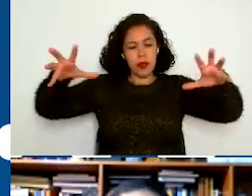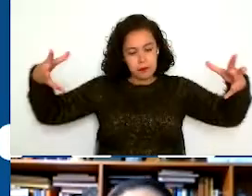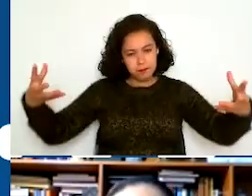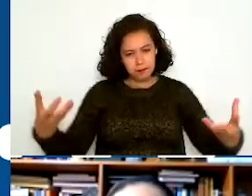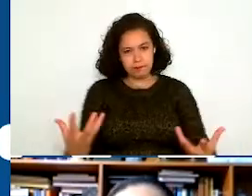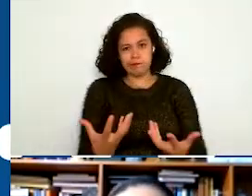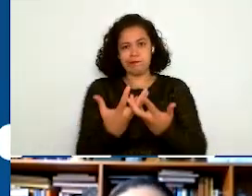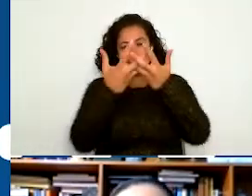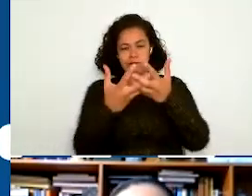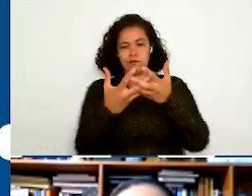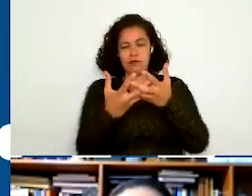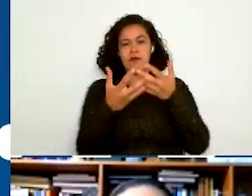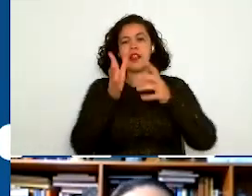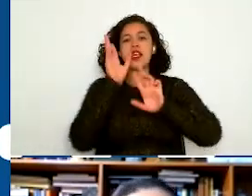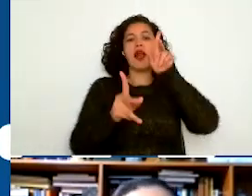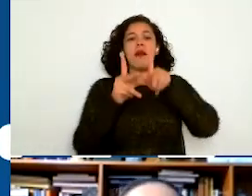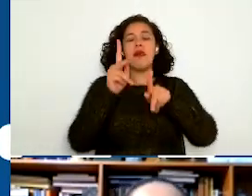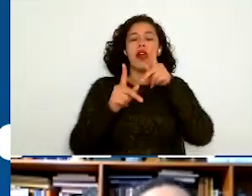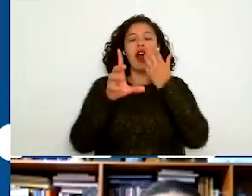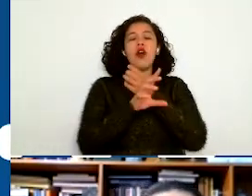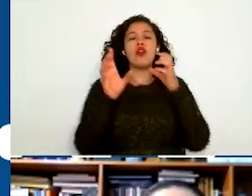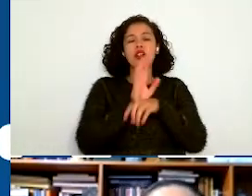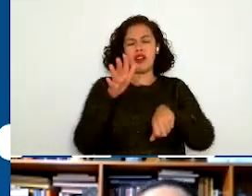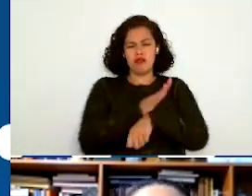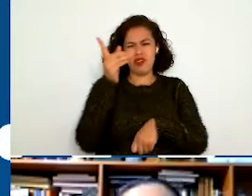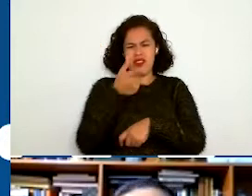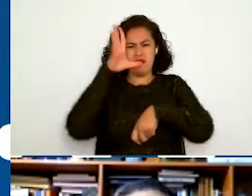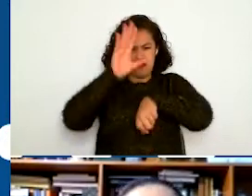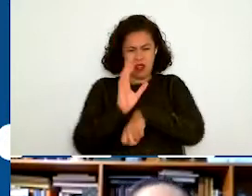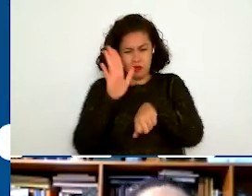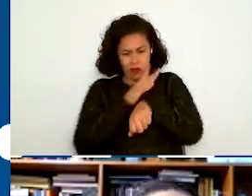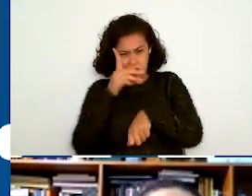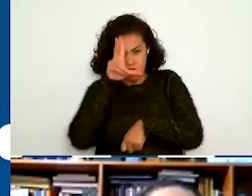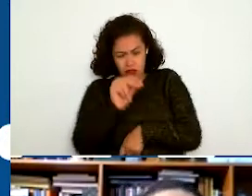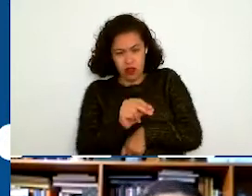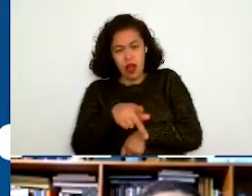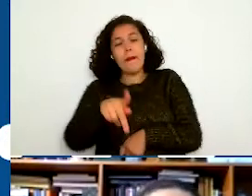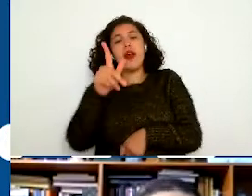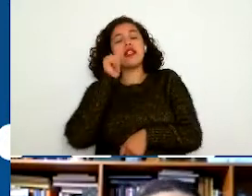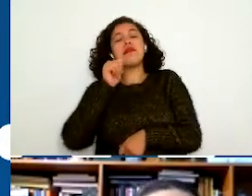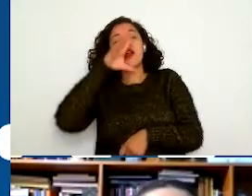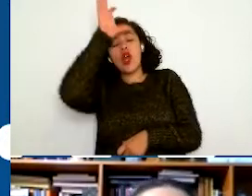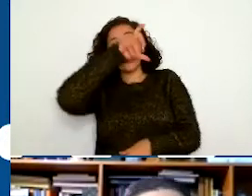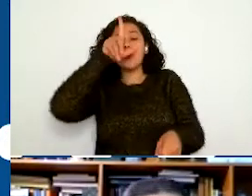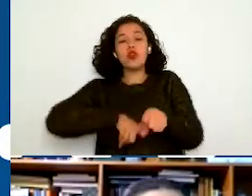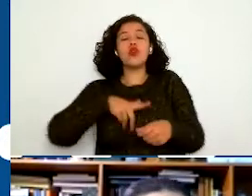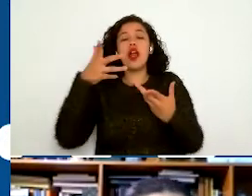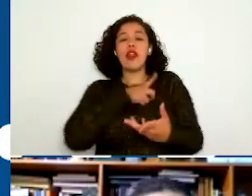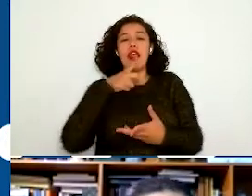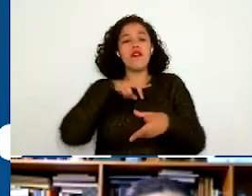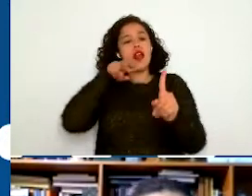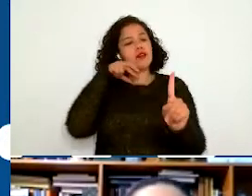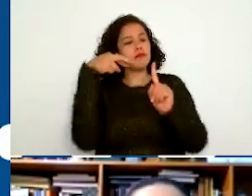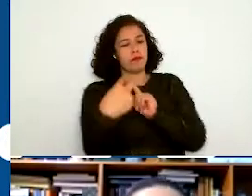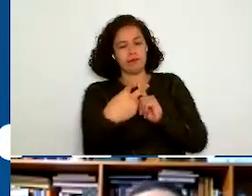hombres, mujeres, y trabajar esos elementos de por qué no estaba permitido, pero siempre desde la visión cultural que ellos tenían,